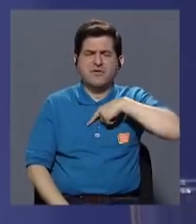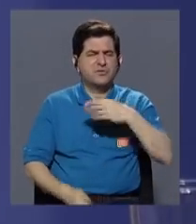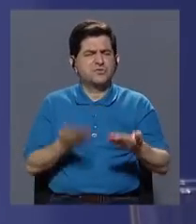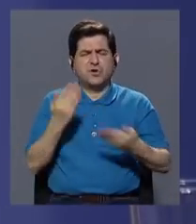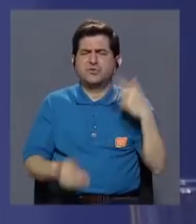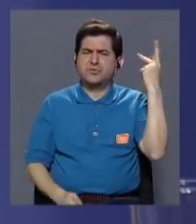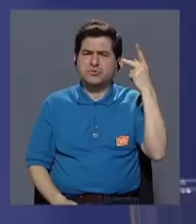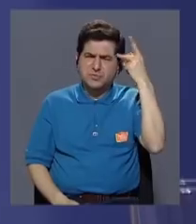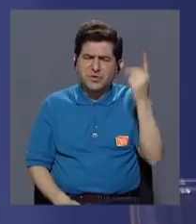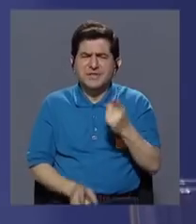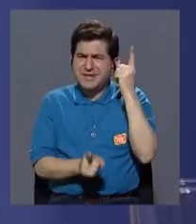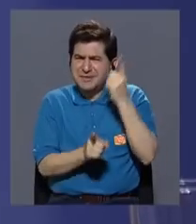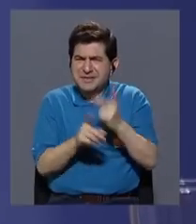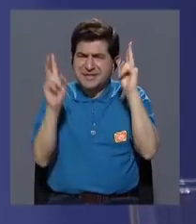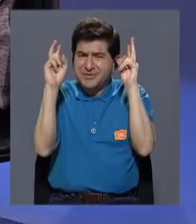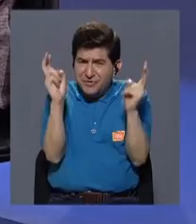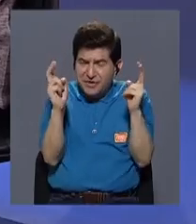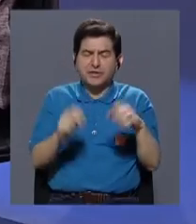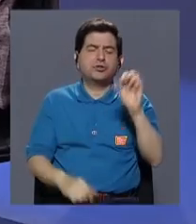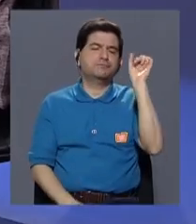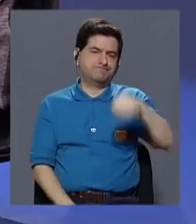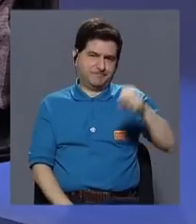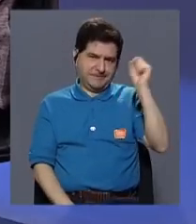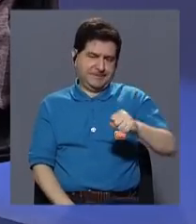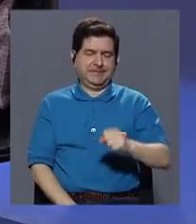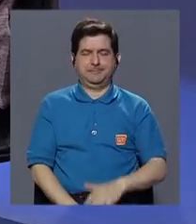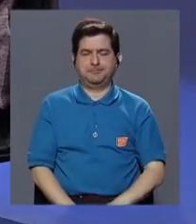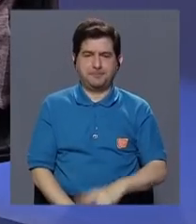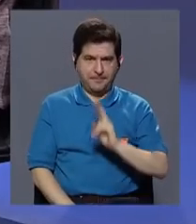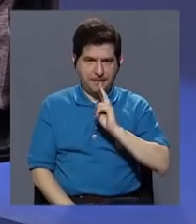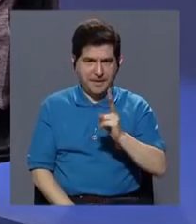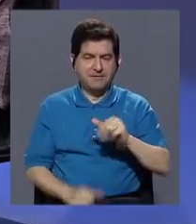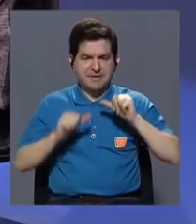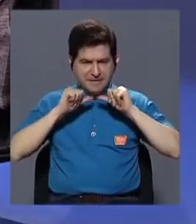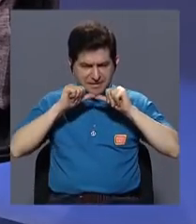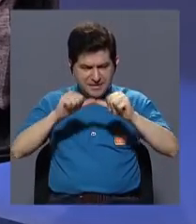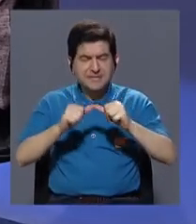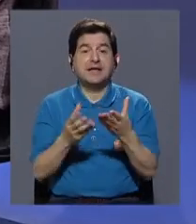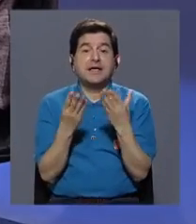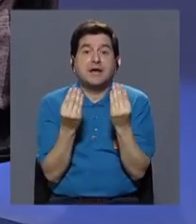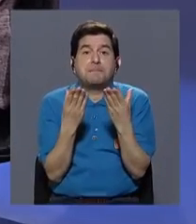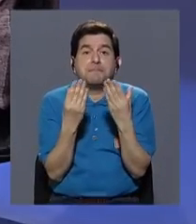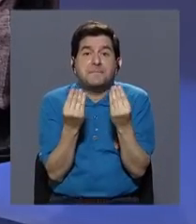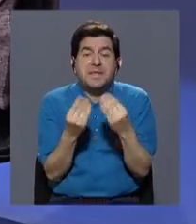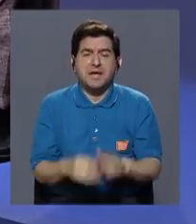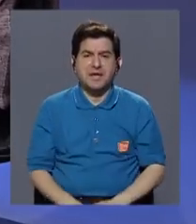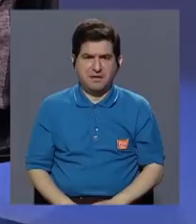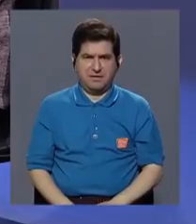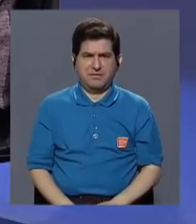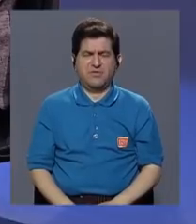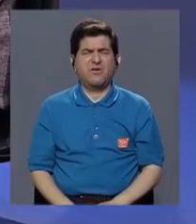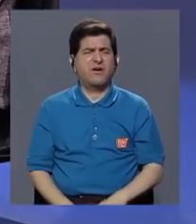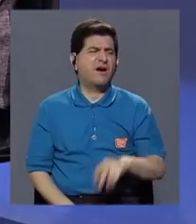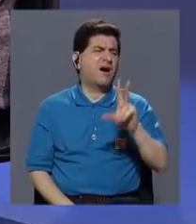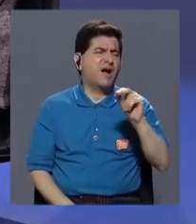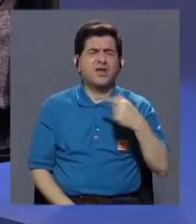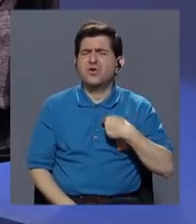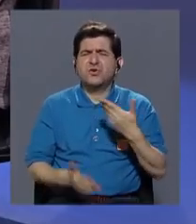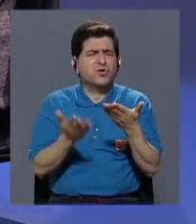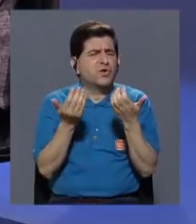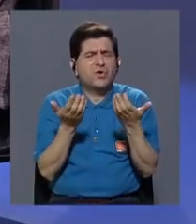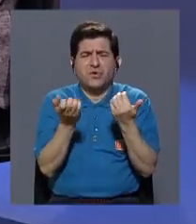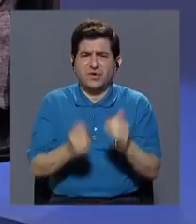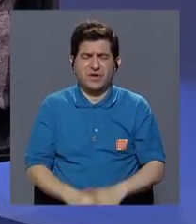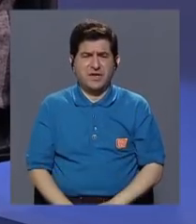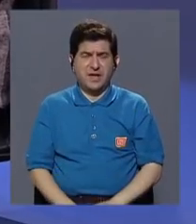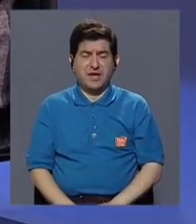demasiado políticamente correctos si completamente y de verdad si seguimos como con este miedo con esta tras grecia ahí no es que no quiera